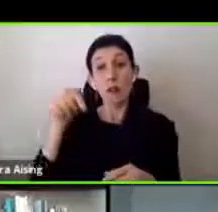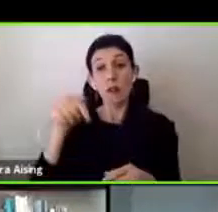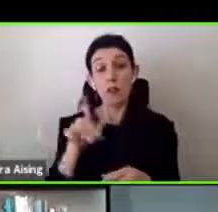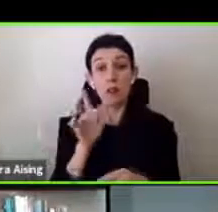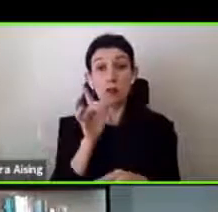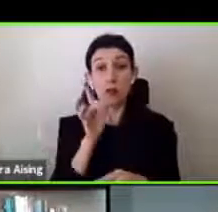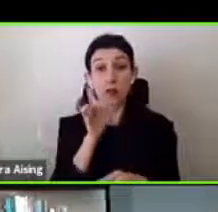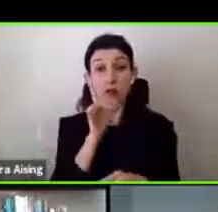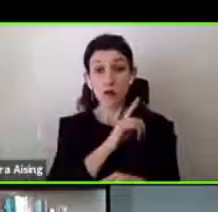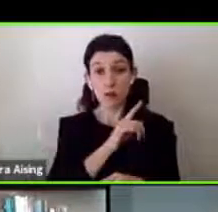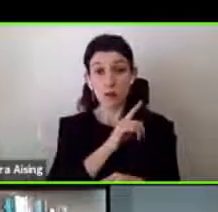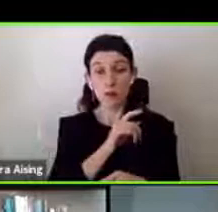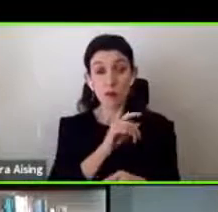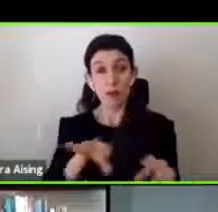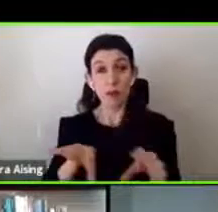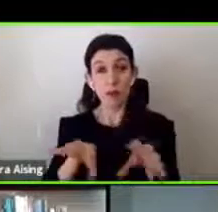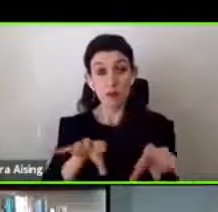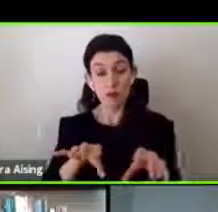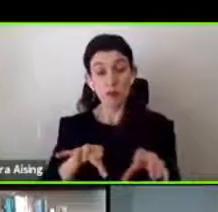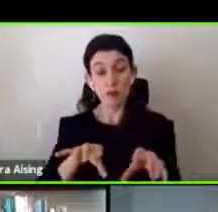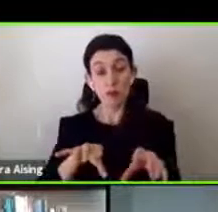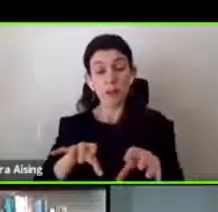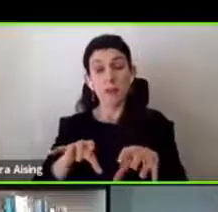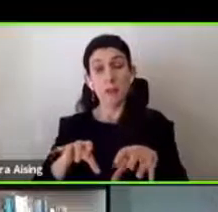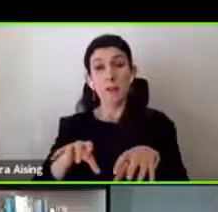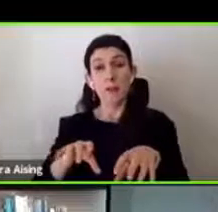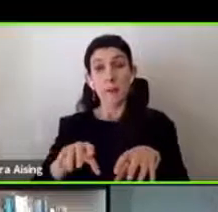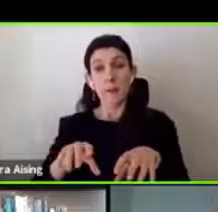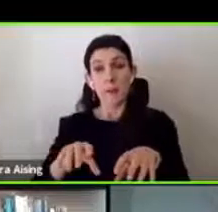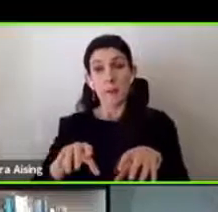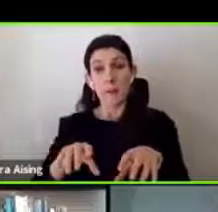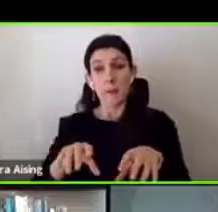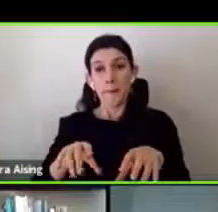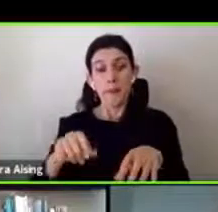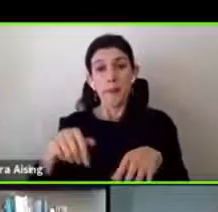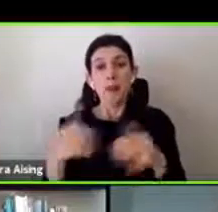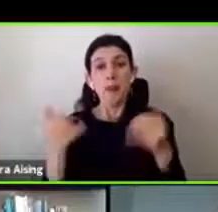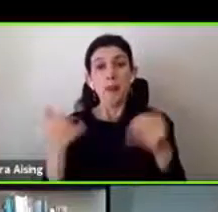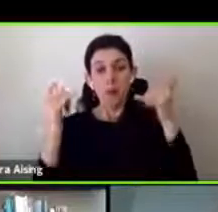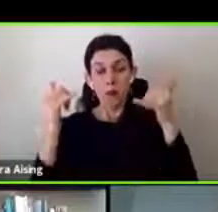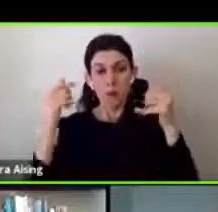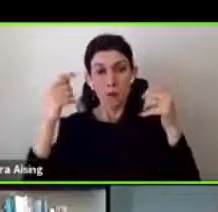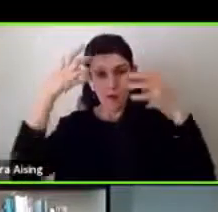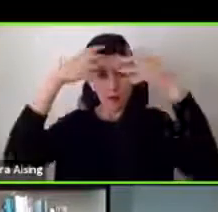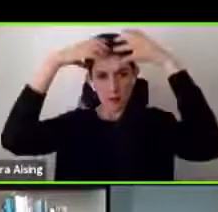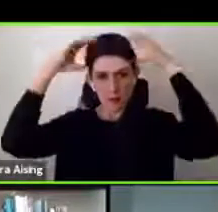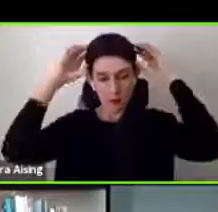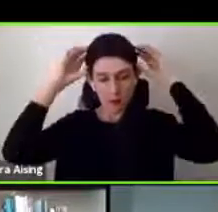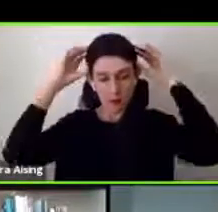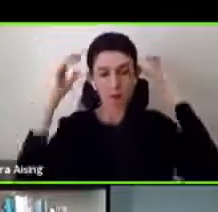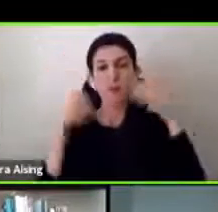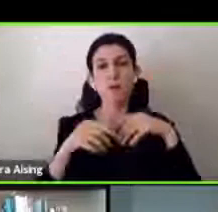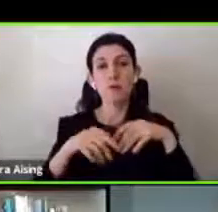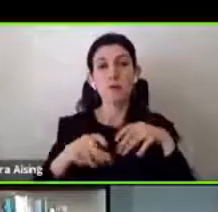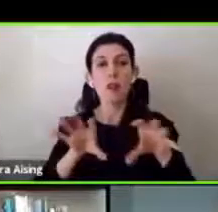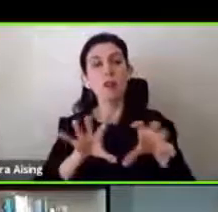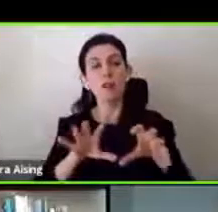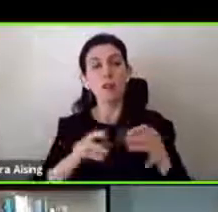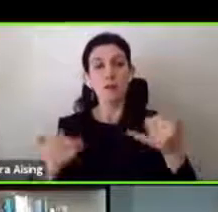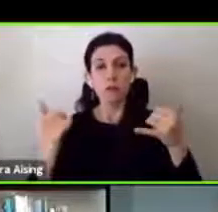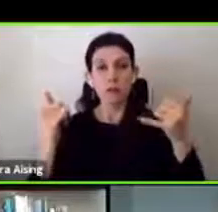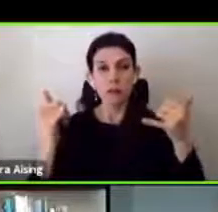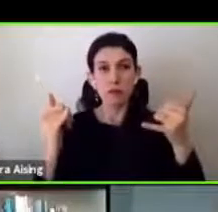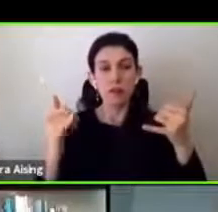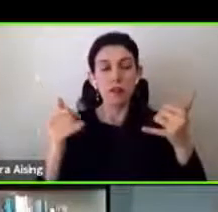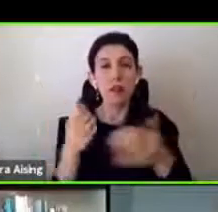a hablar el tema de juegos para el cerebro. Son actividades lúdicas como promotoras de la